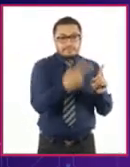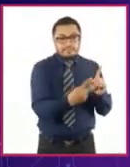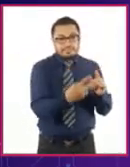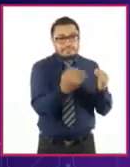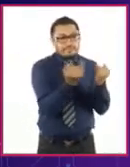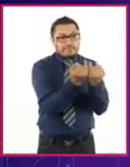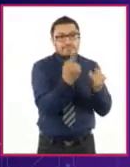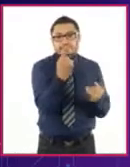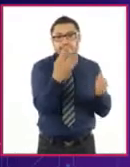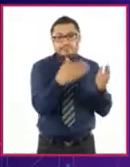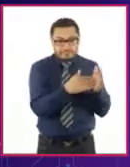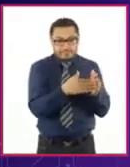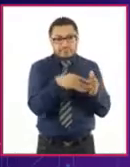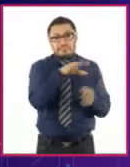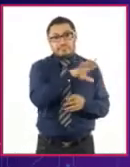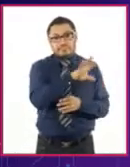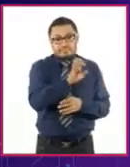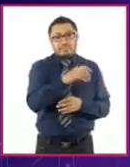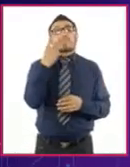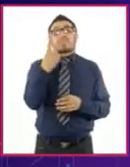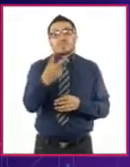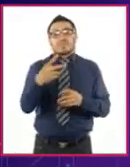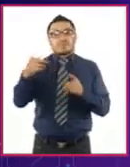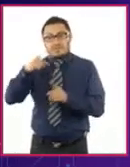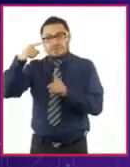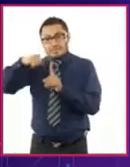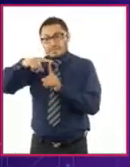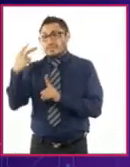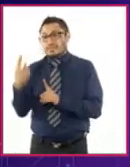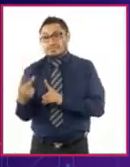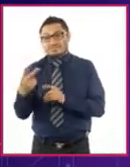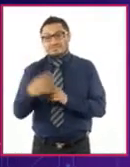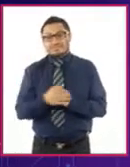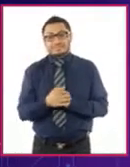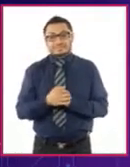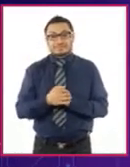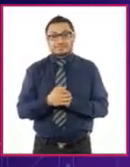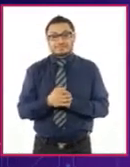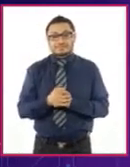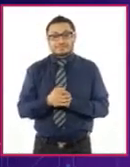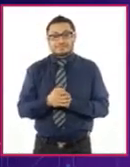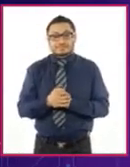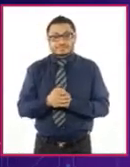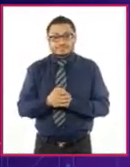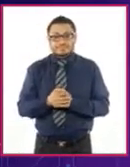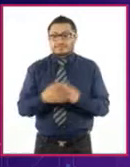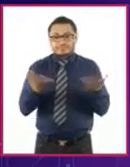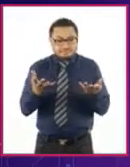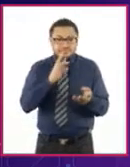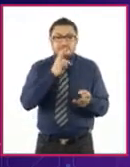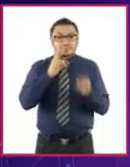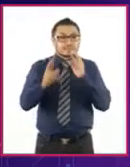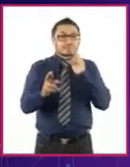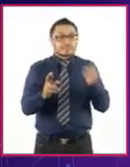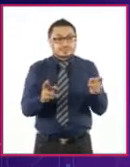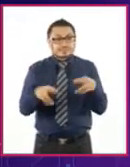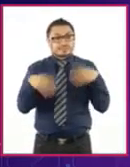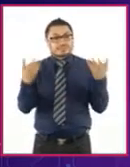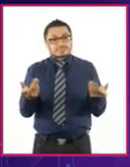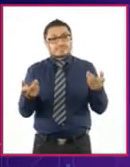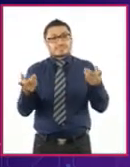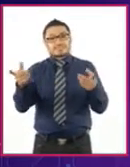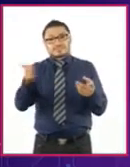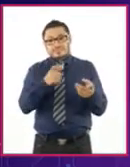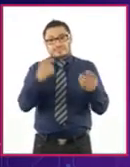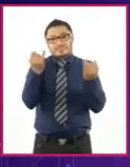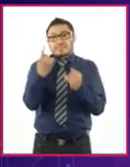igual a 2X entre 2. Al realizar las divisiones resulta que X es igual